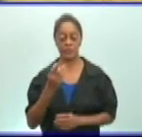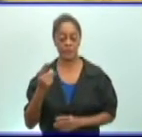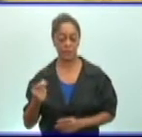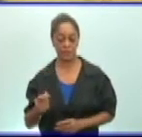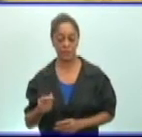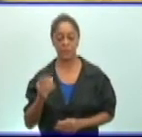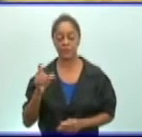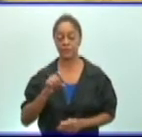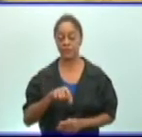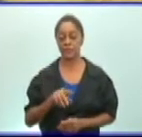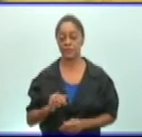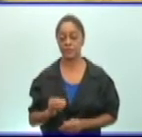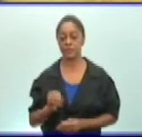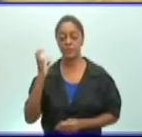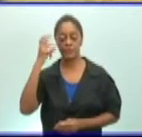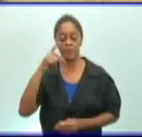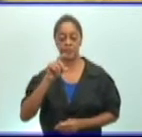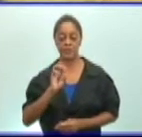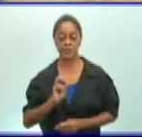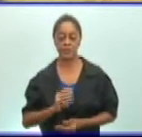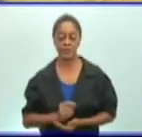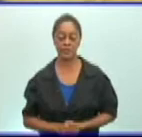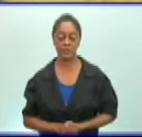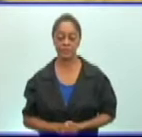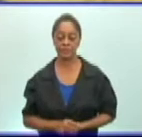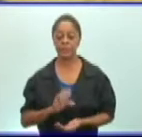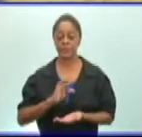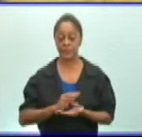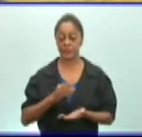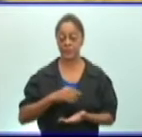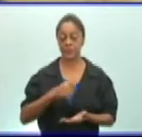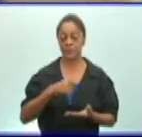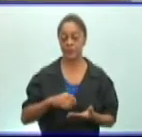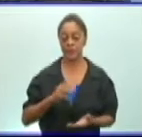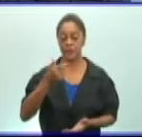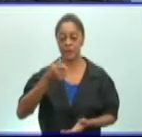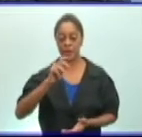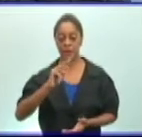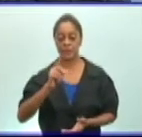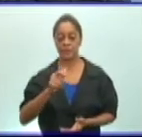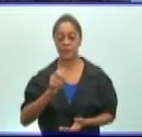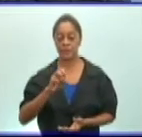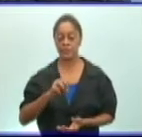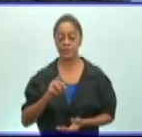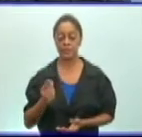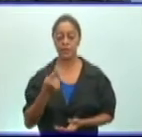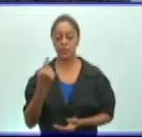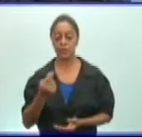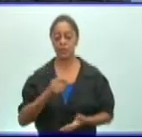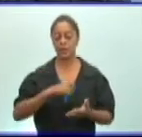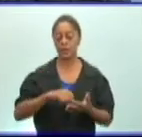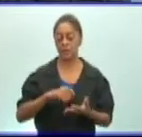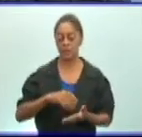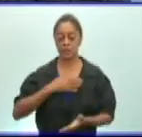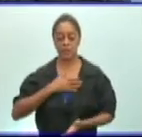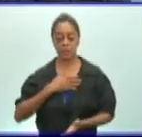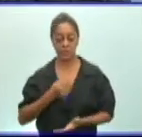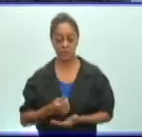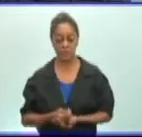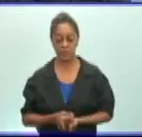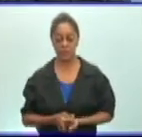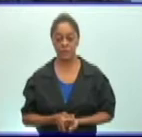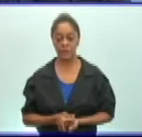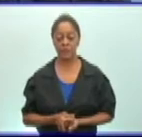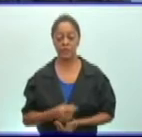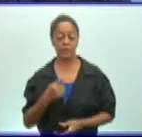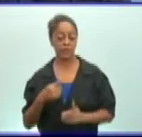la mitología griega. Este libro, que fue escrito por Anicia Miranda, una escritora nuestra que de